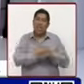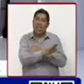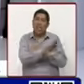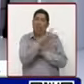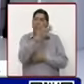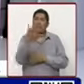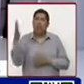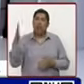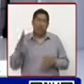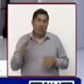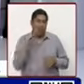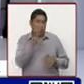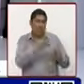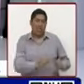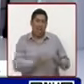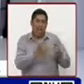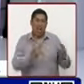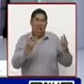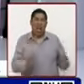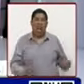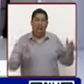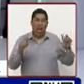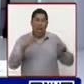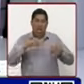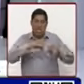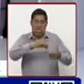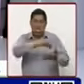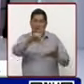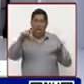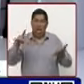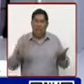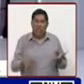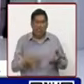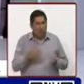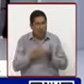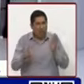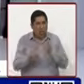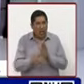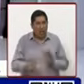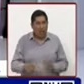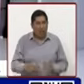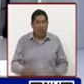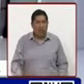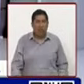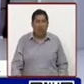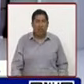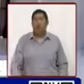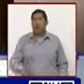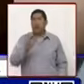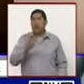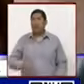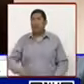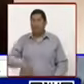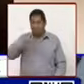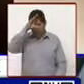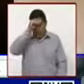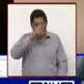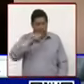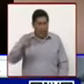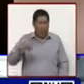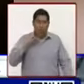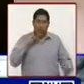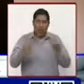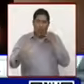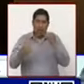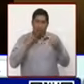ingresando a colonizar, a abrir senda, a instalarse allá ilegalmente. Bueno, mire, ellos se